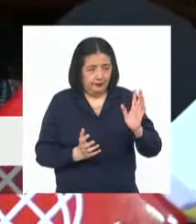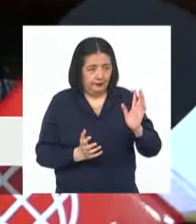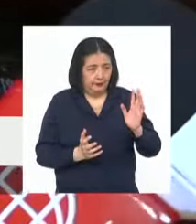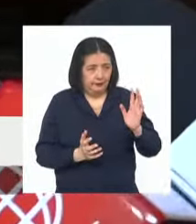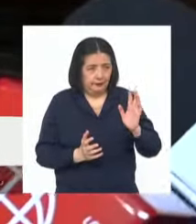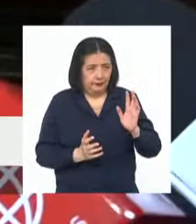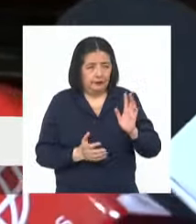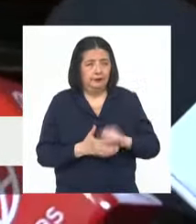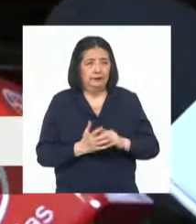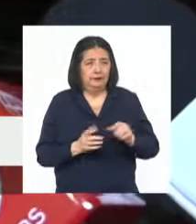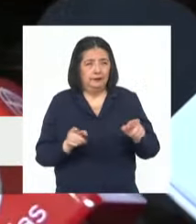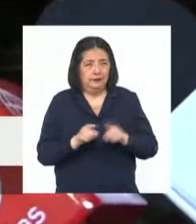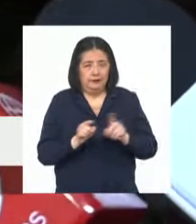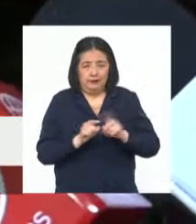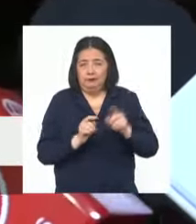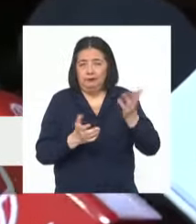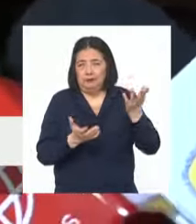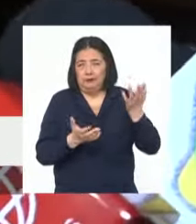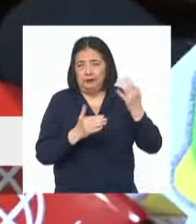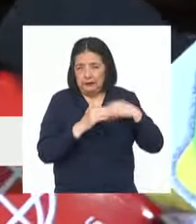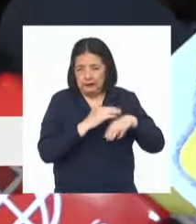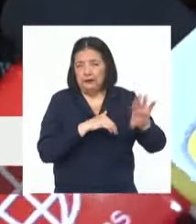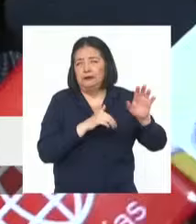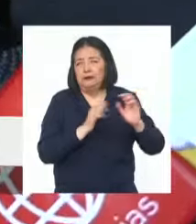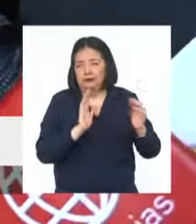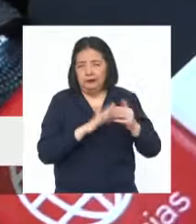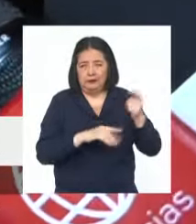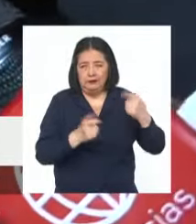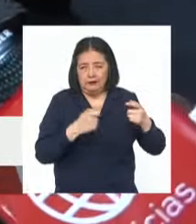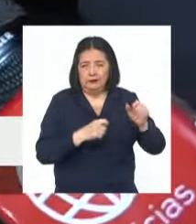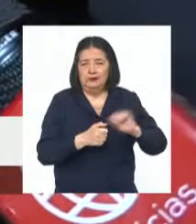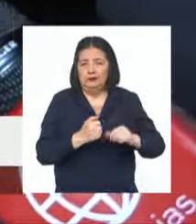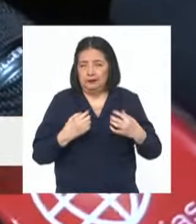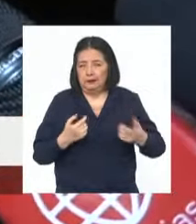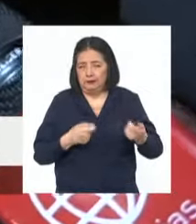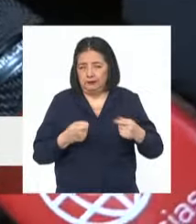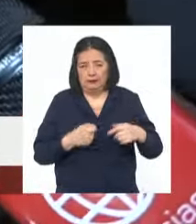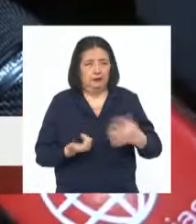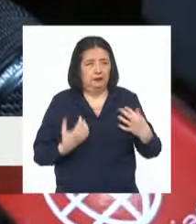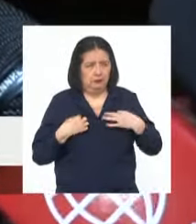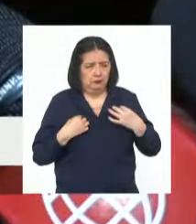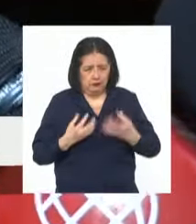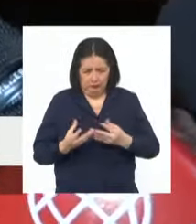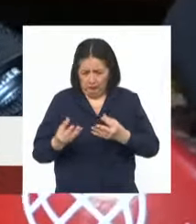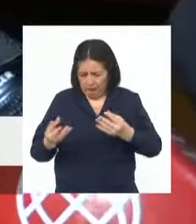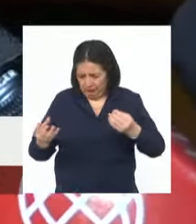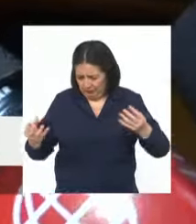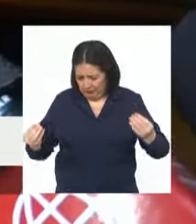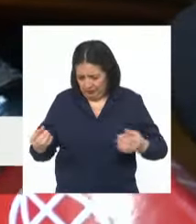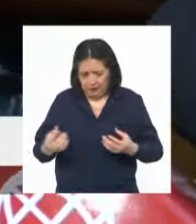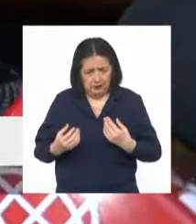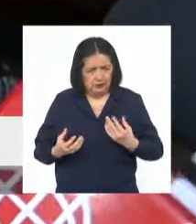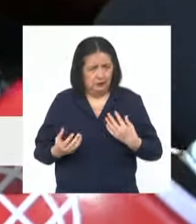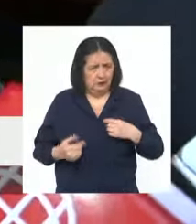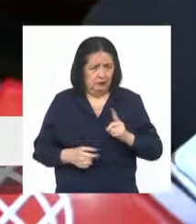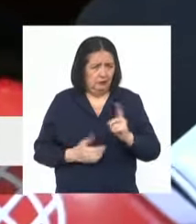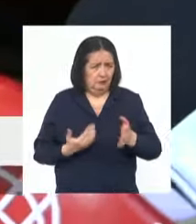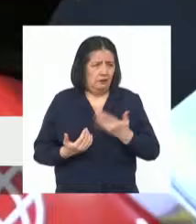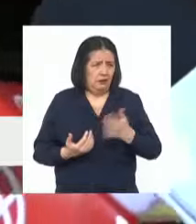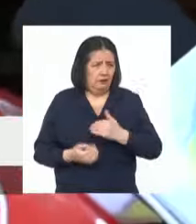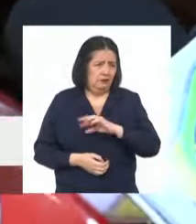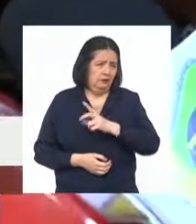que estaría dentro también de estas empresas que venden esta ropa, porque la gran cantidad que hemos intervenido el día de hoy no es tan fácil,